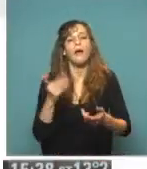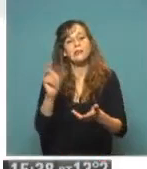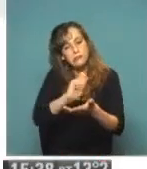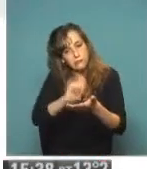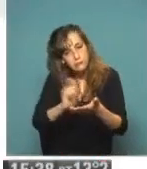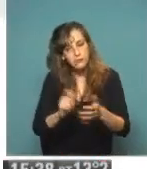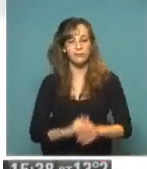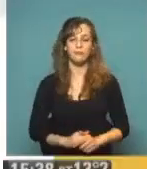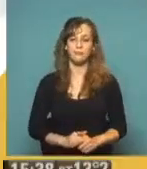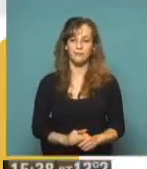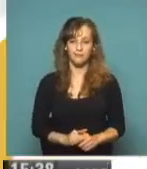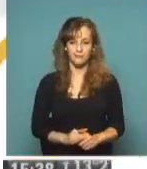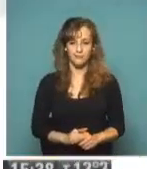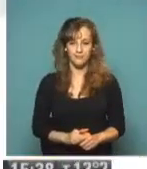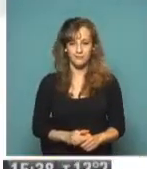eran.